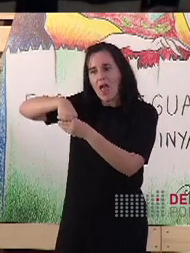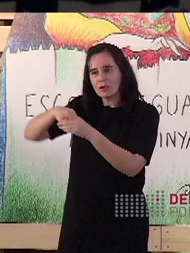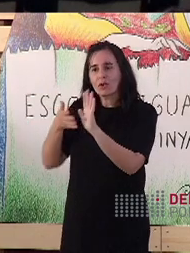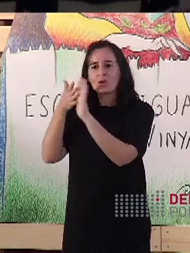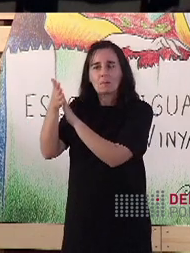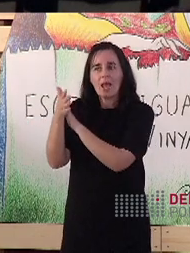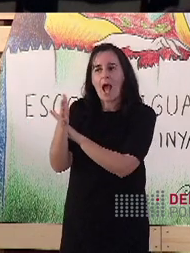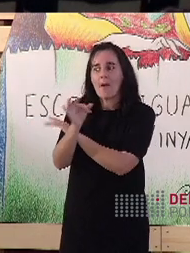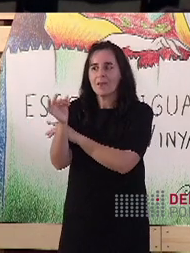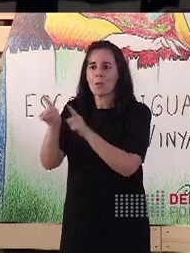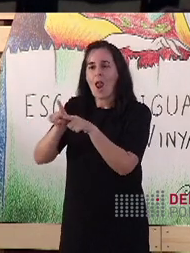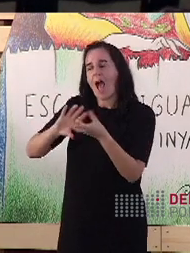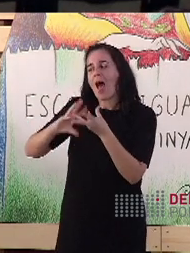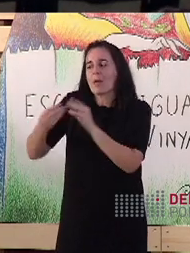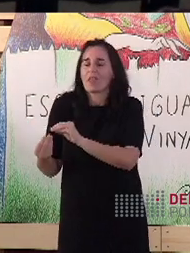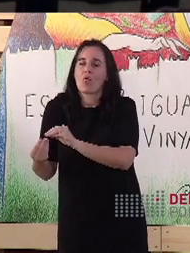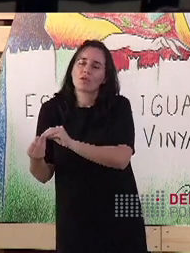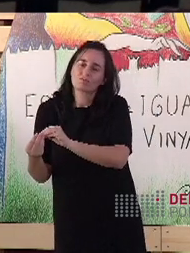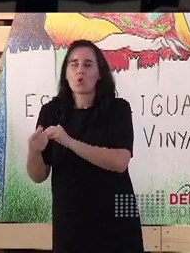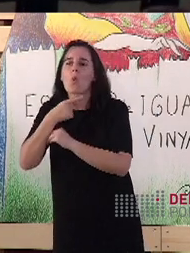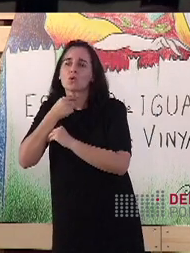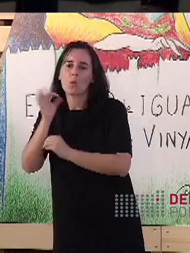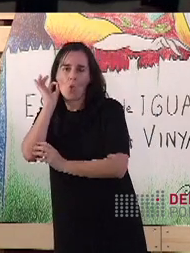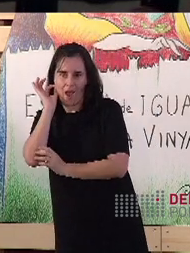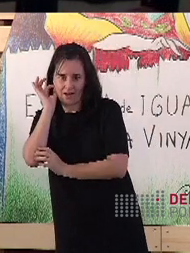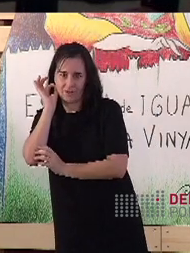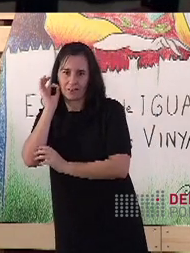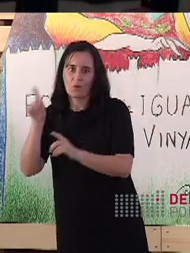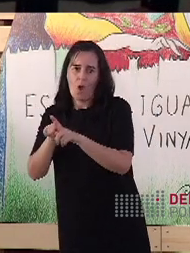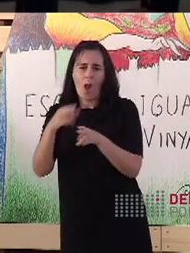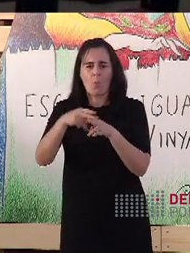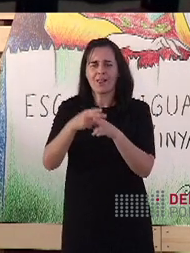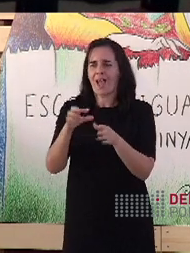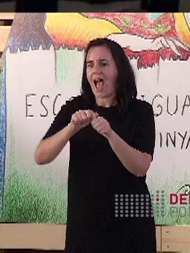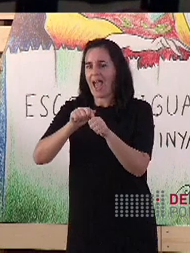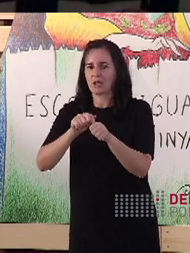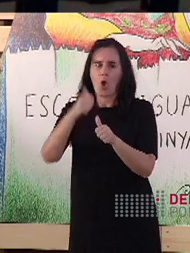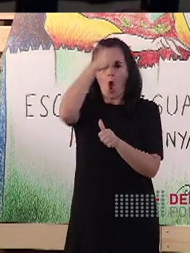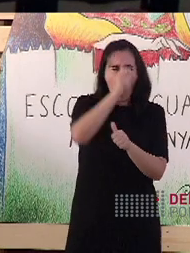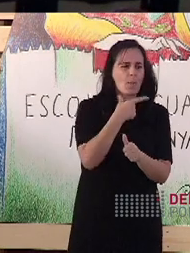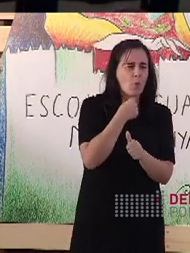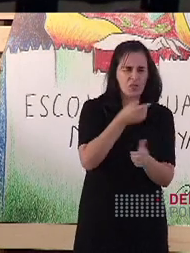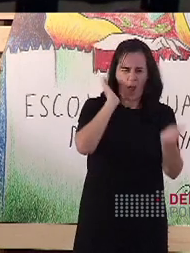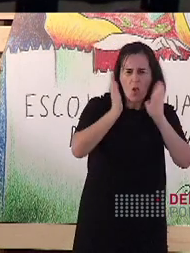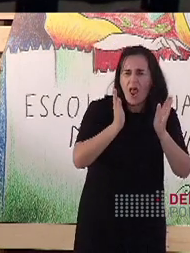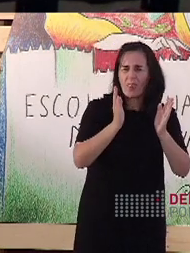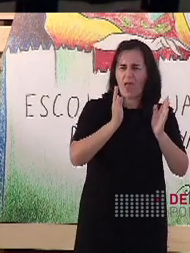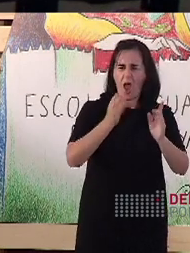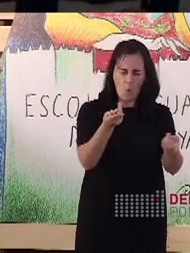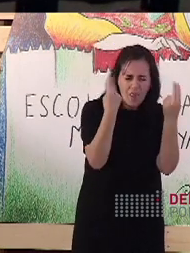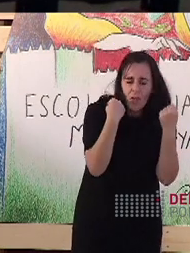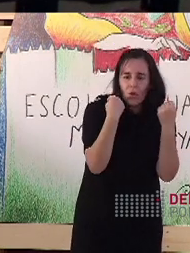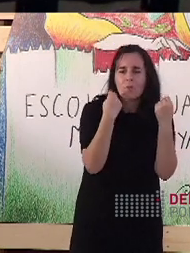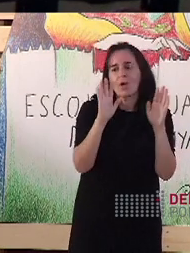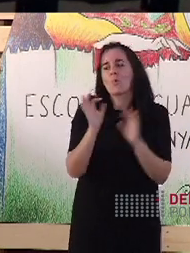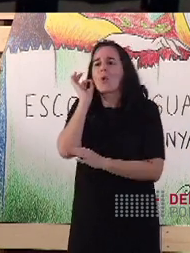a lo que se supone que a las mujeres nos gusta, ¿no? De nuevo, política de géneros. A los hombres les gusta la violencia, a los hombres les gusta la humillación y a las mujeres nos gusta